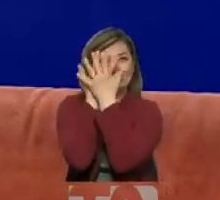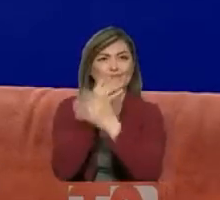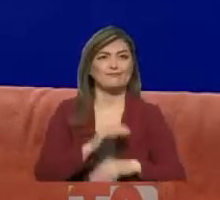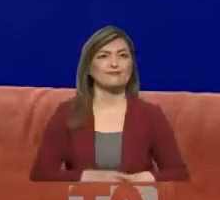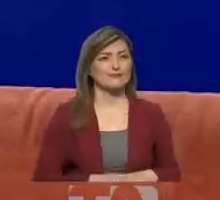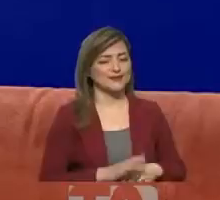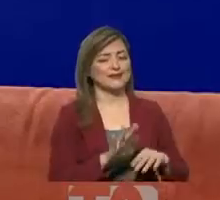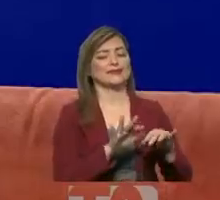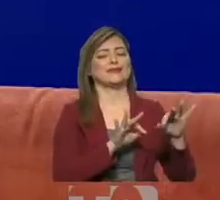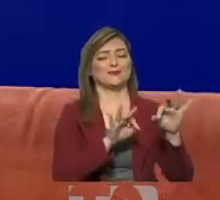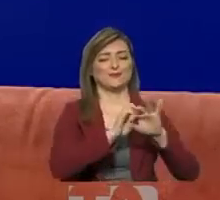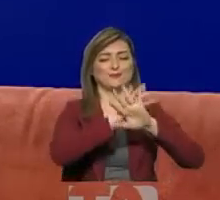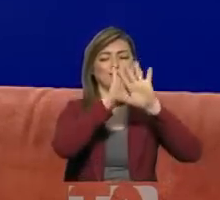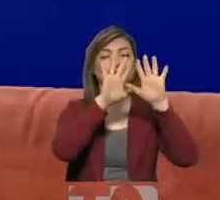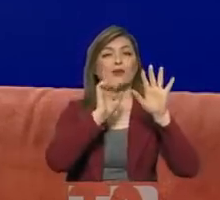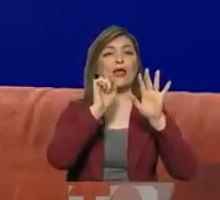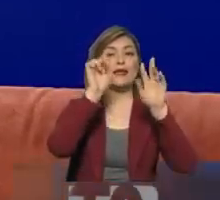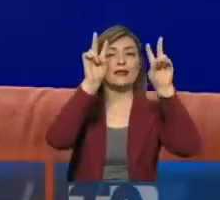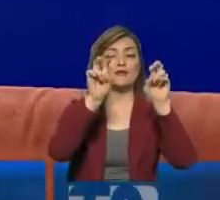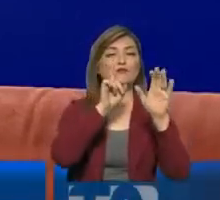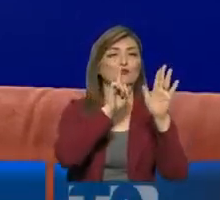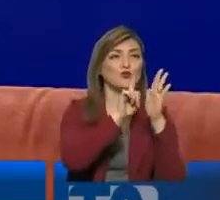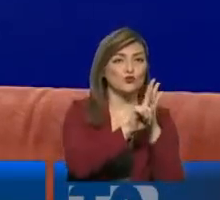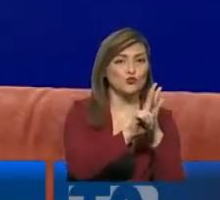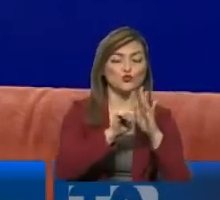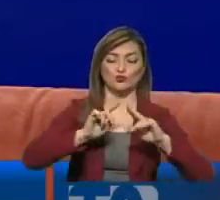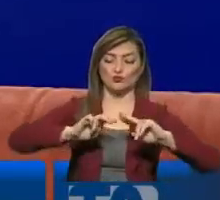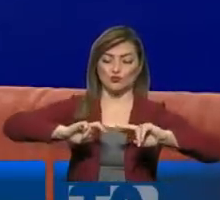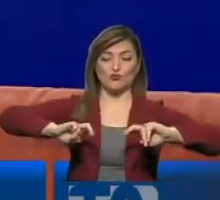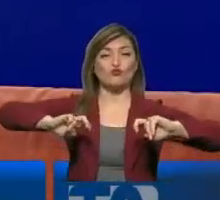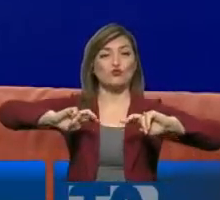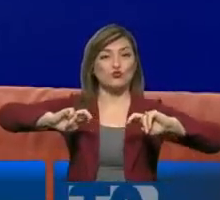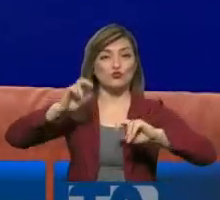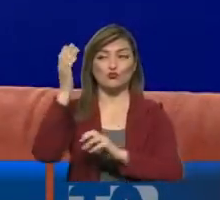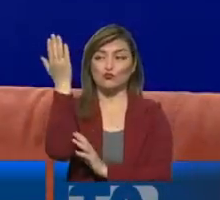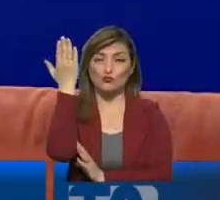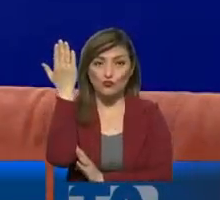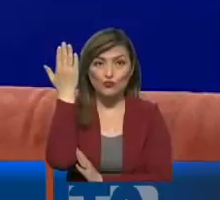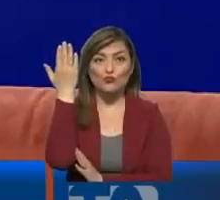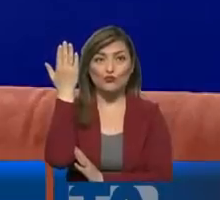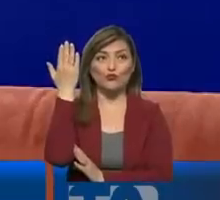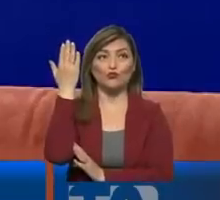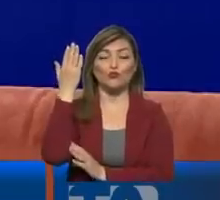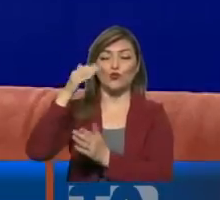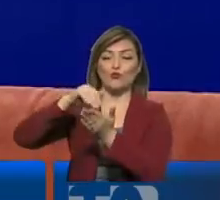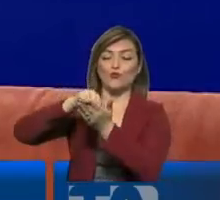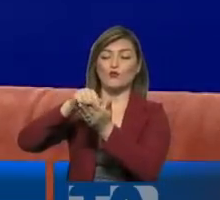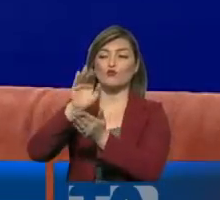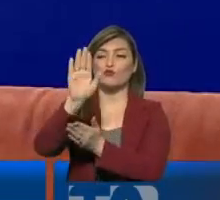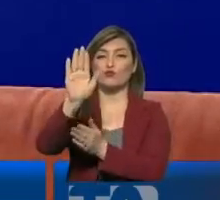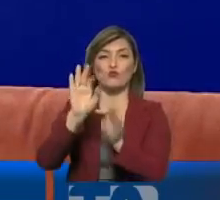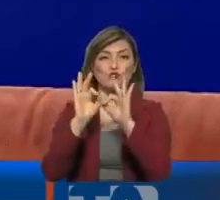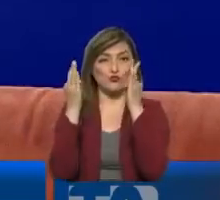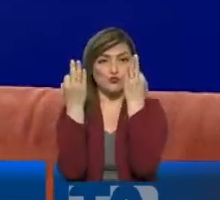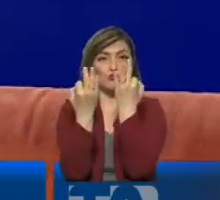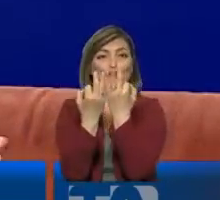tema de las denuncias, las investigaciones que se están realizando tanto al alcalde Jorge Ayunda como a miembros de su familia,